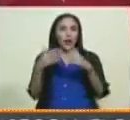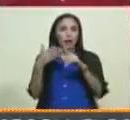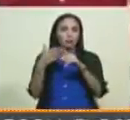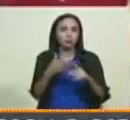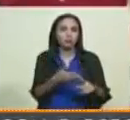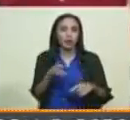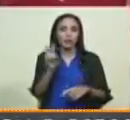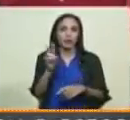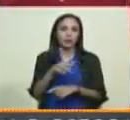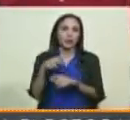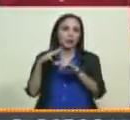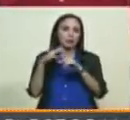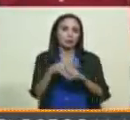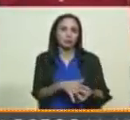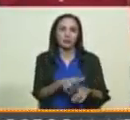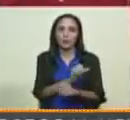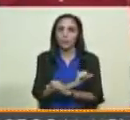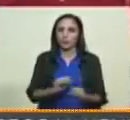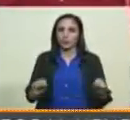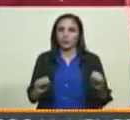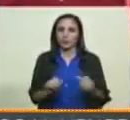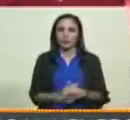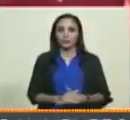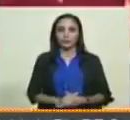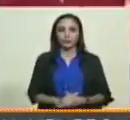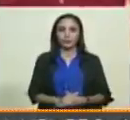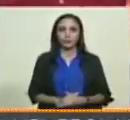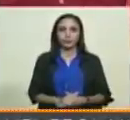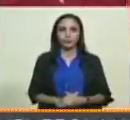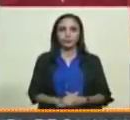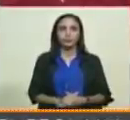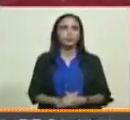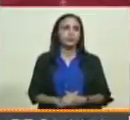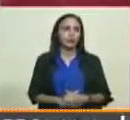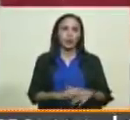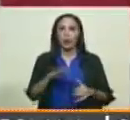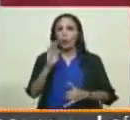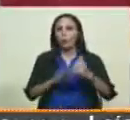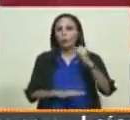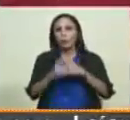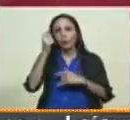Venezuela y dominarnos. En los últimos días